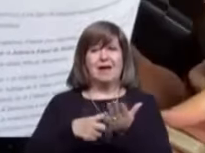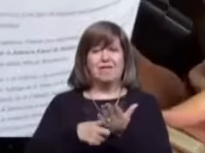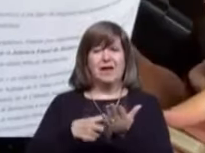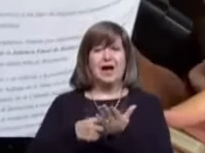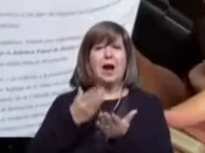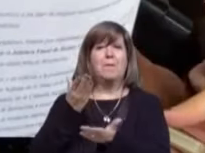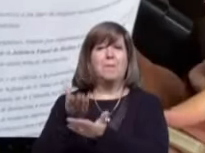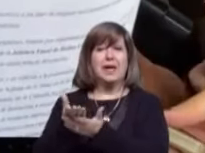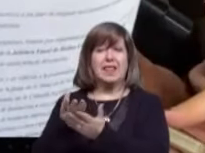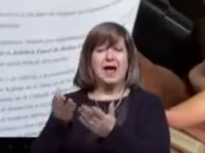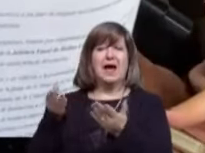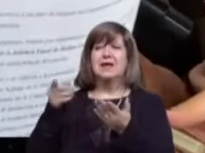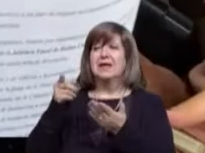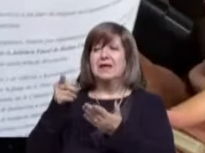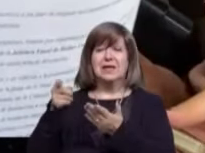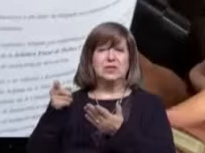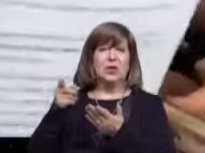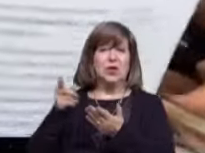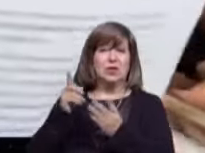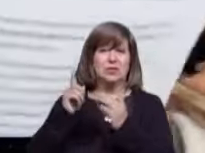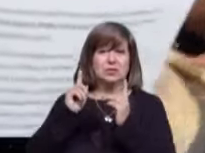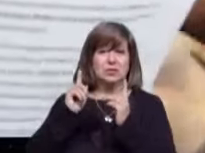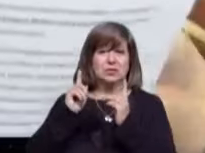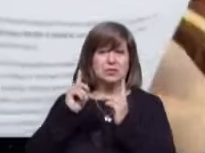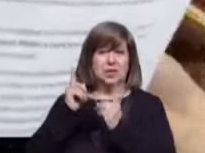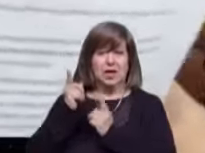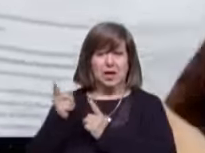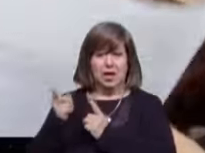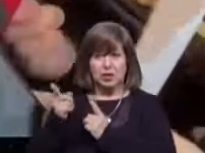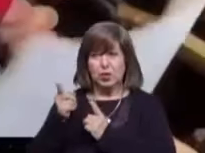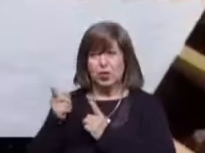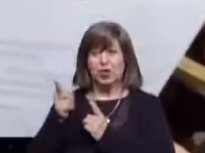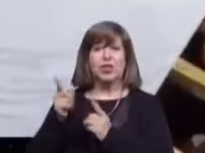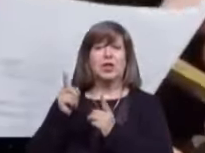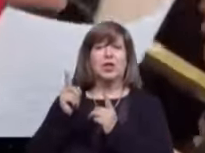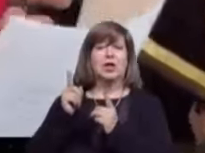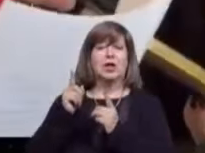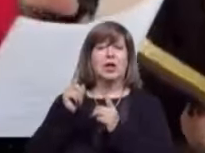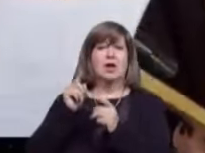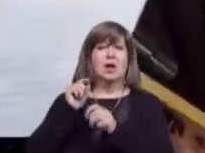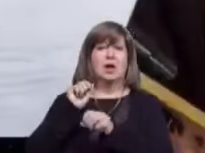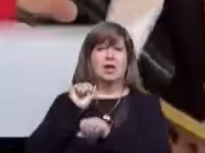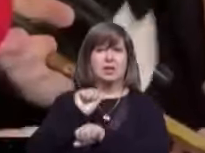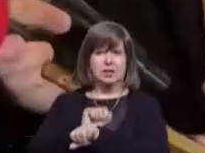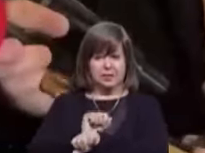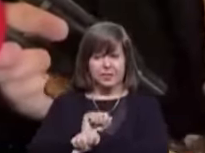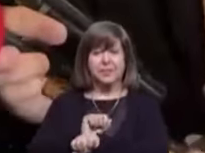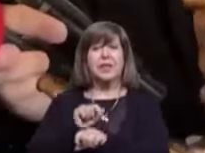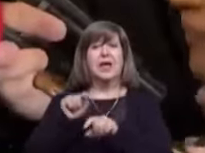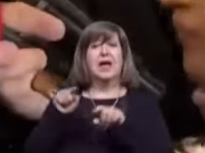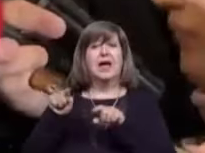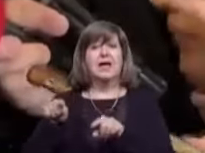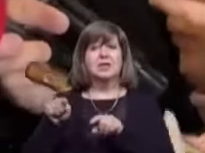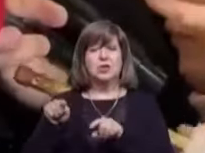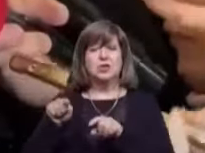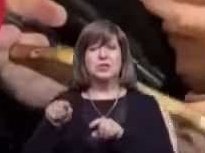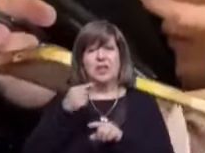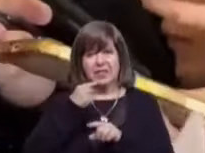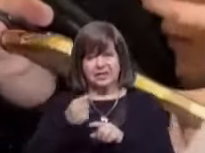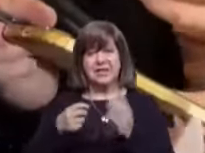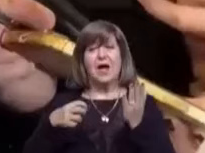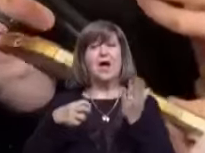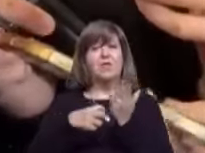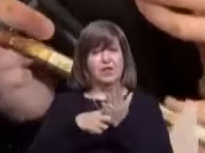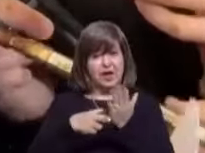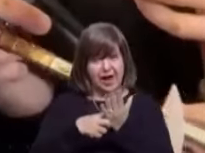prisión preventiva de los encartados les pido que me bajen un poco los micrófonos porque si no conviene Resaltar que la fiscalía de